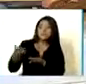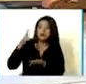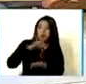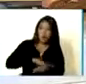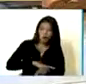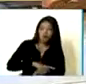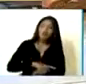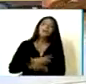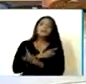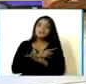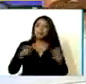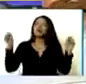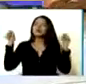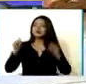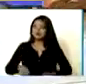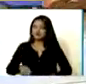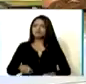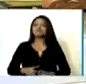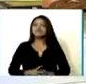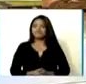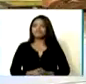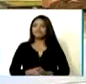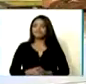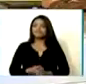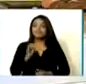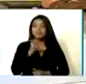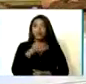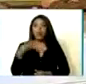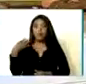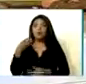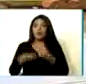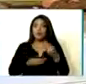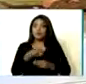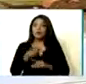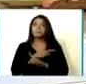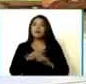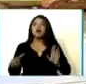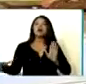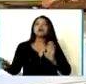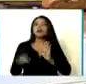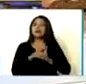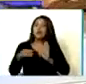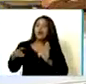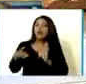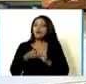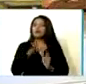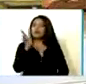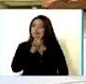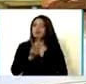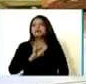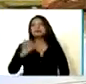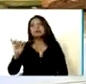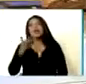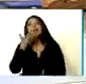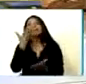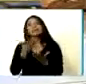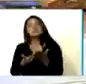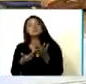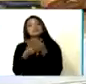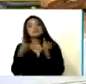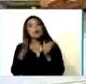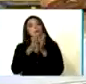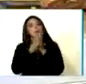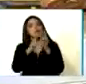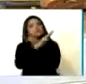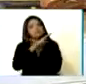para superarlo, pero sí lo hizo Barack Hussein Obama, no solamente por el decreto contra Venezuela, al cual ya le ha solicitado abiertamente que se